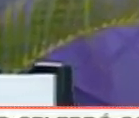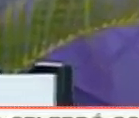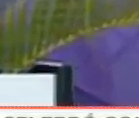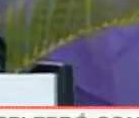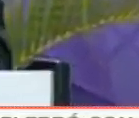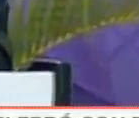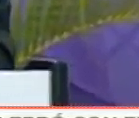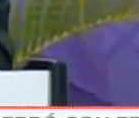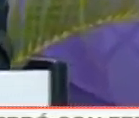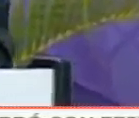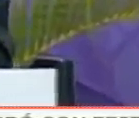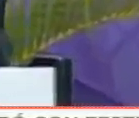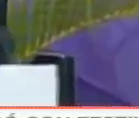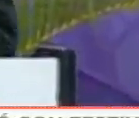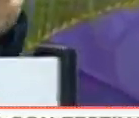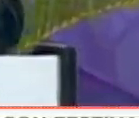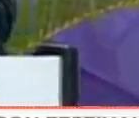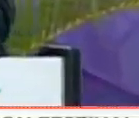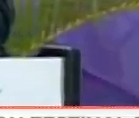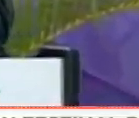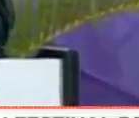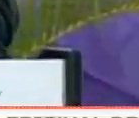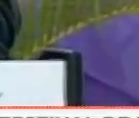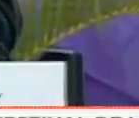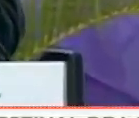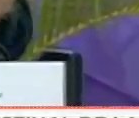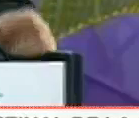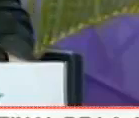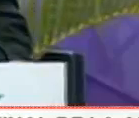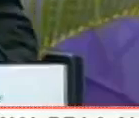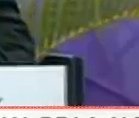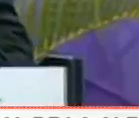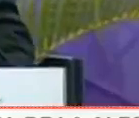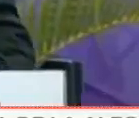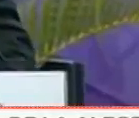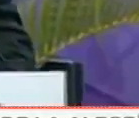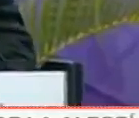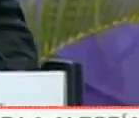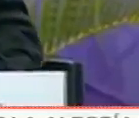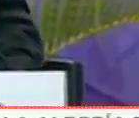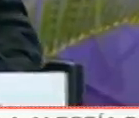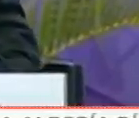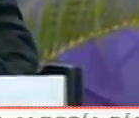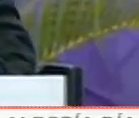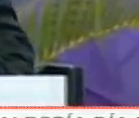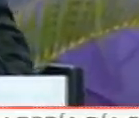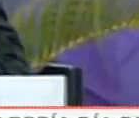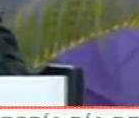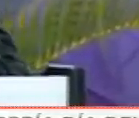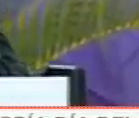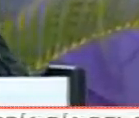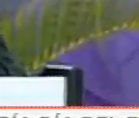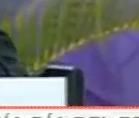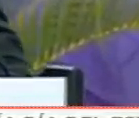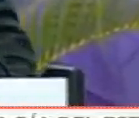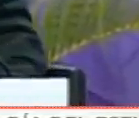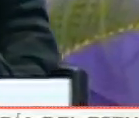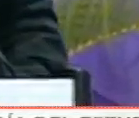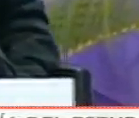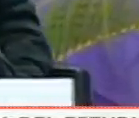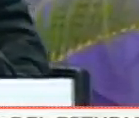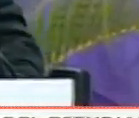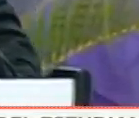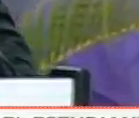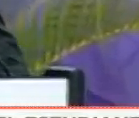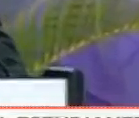Maduro Guerra, quien se dirige a los jóvenes en este congreso. Escuchemos. Al presidente de los jóvenes y de los estudiantes de